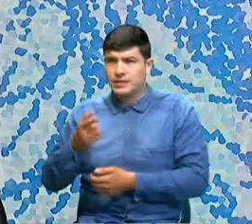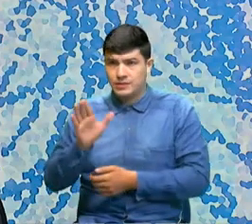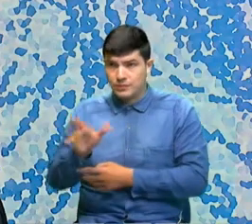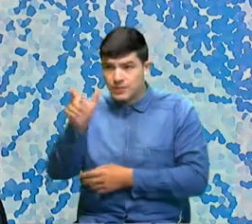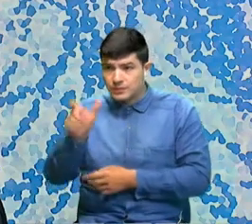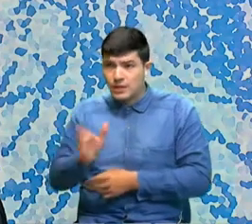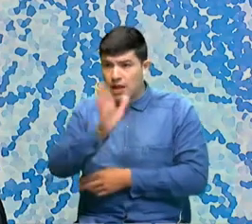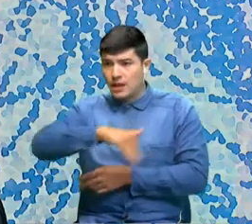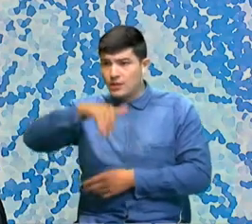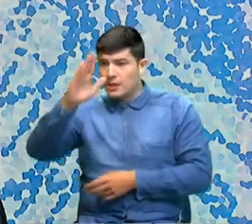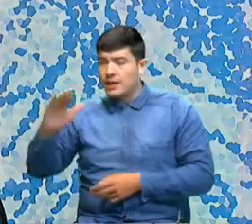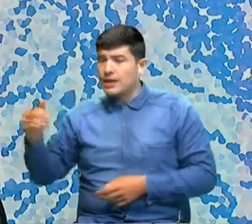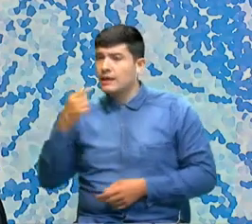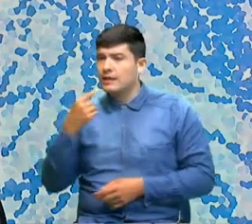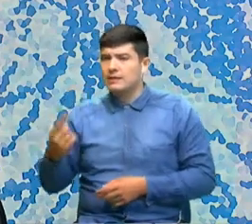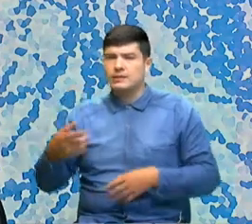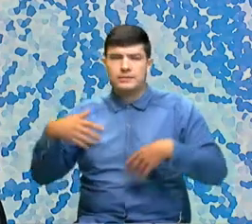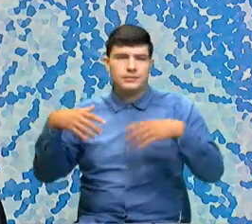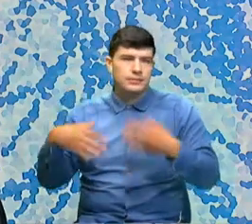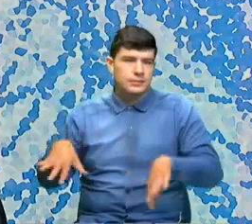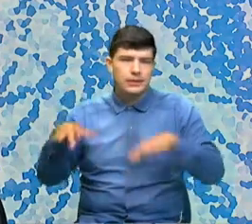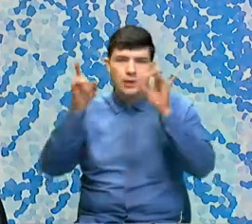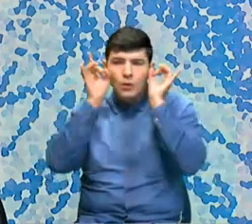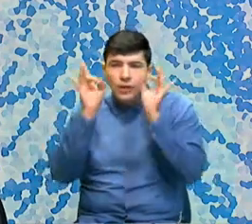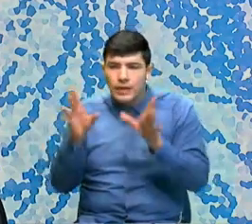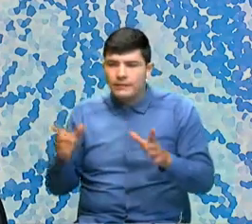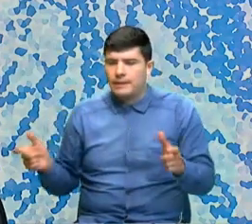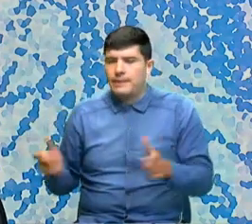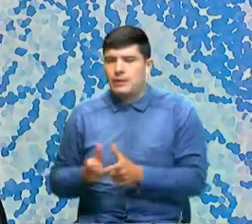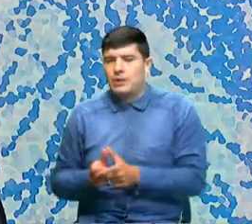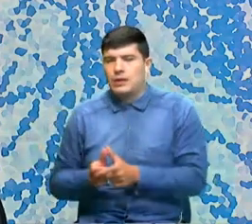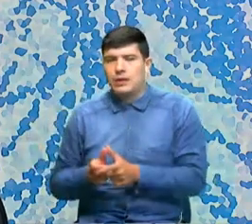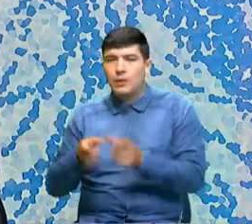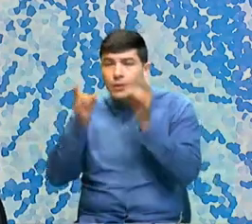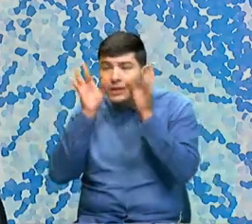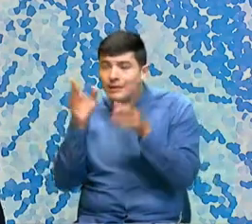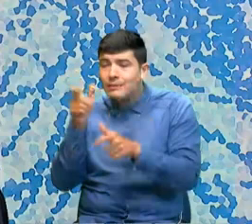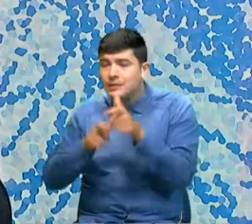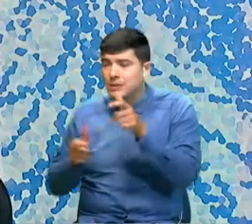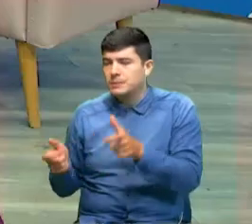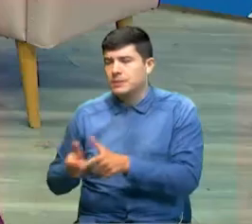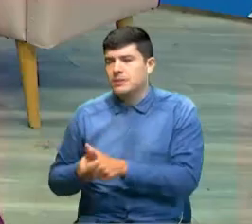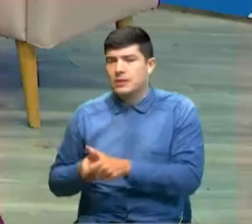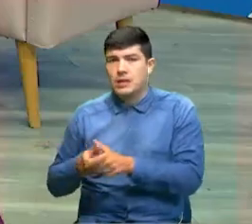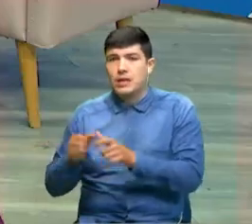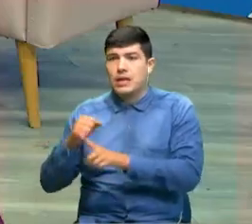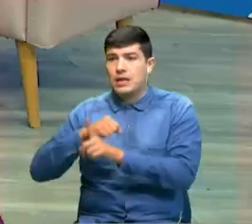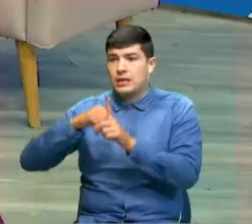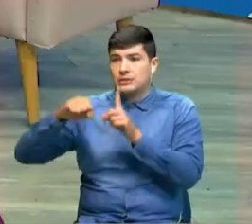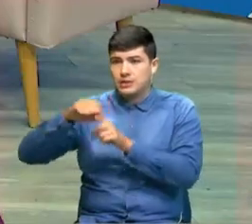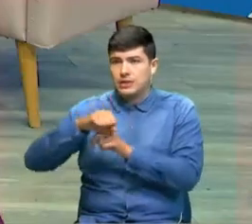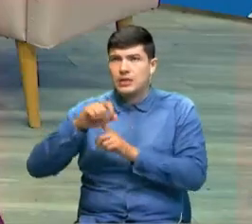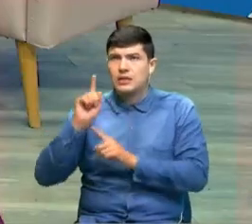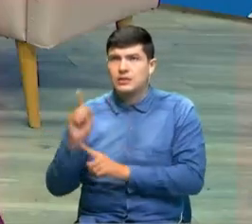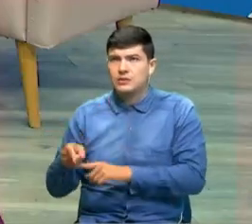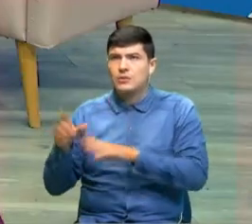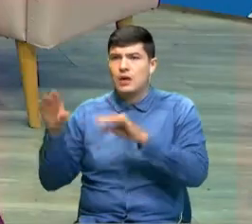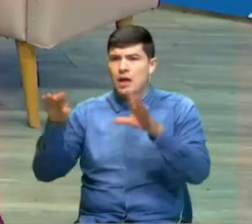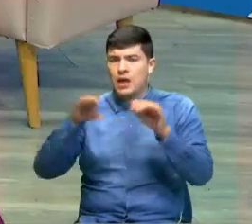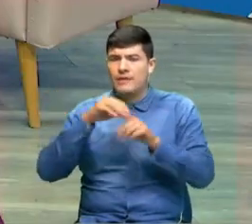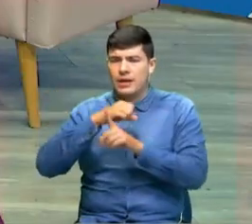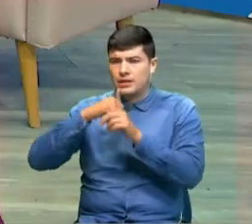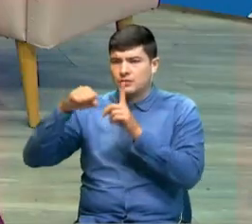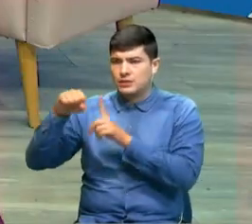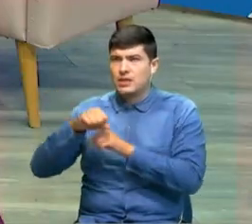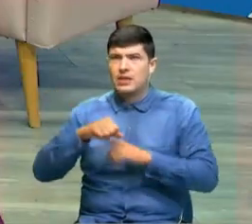antioqueño, que decía es que no hay nada más desgracia que ser minoría. Sí, okay. En las sociedes, el